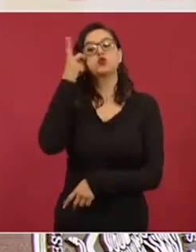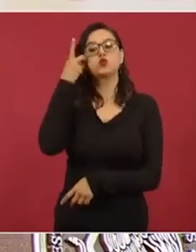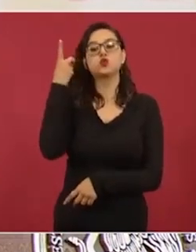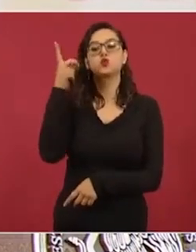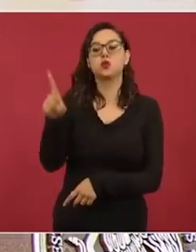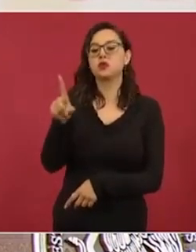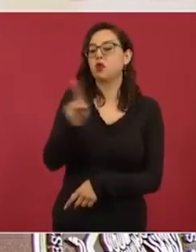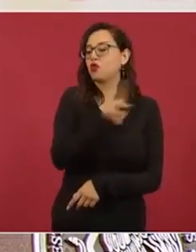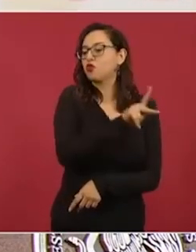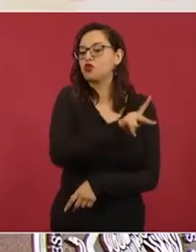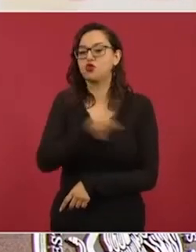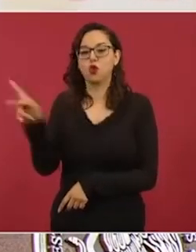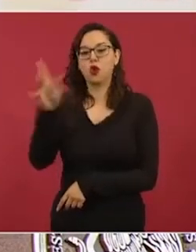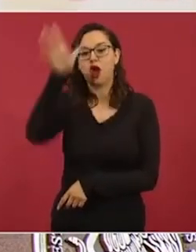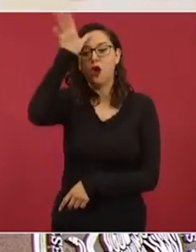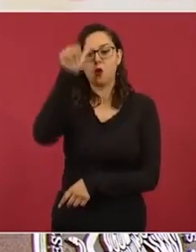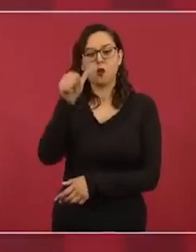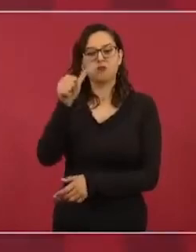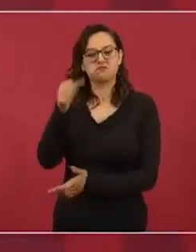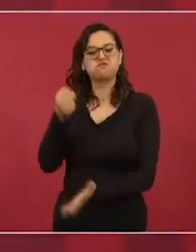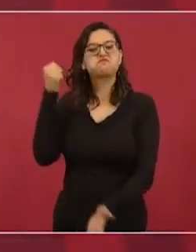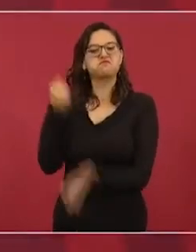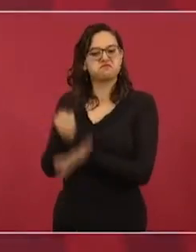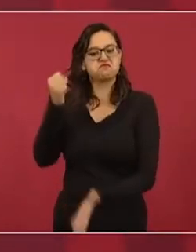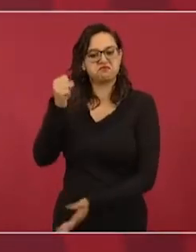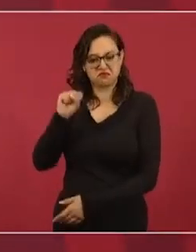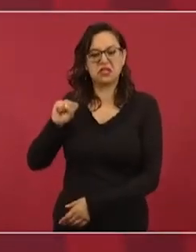¿Saben cuántas hectáreas tienen?